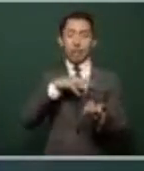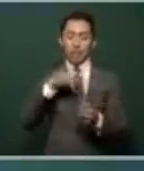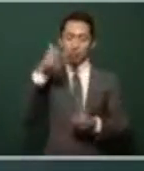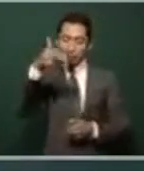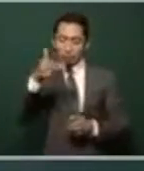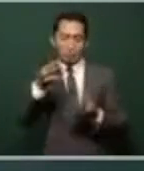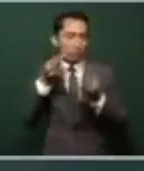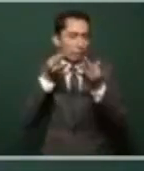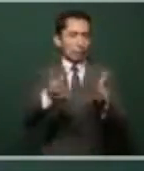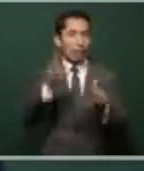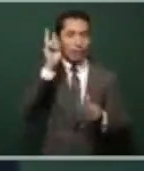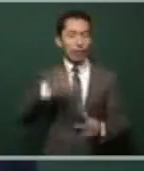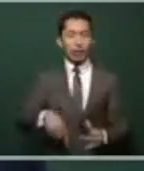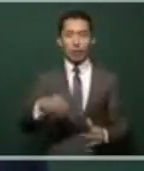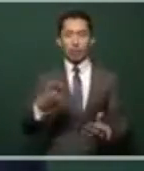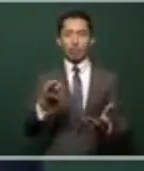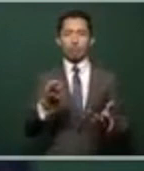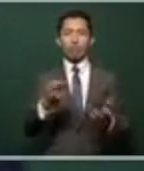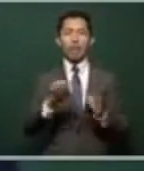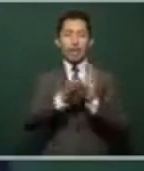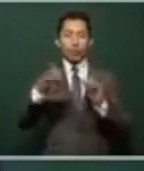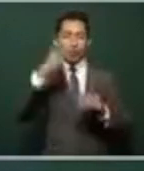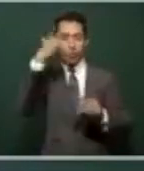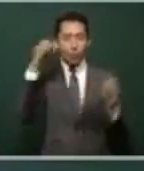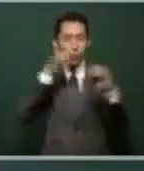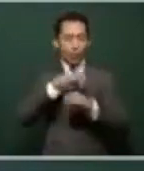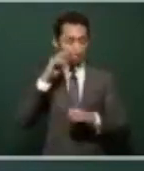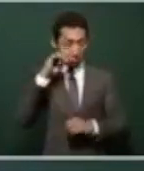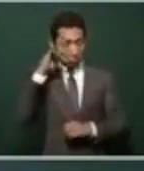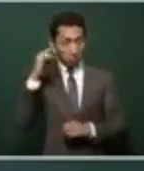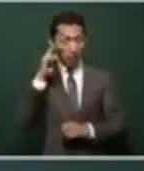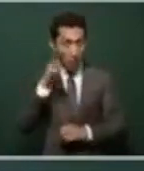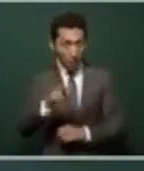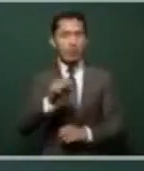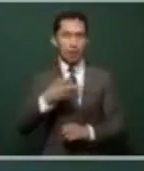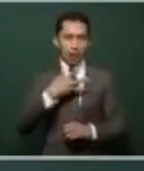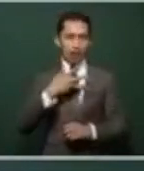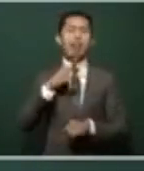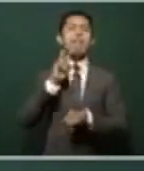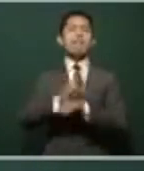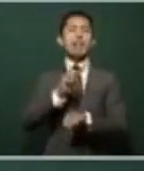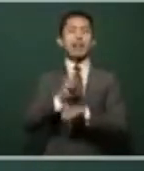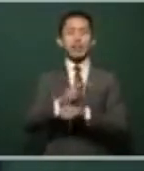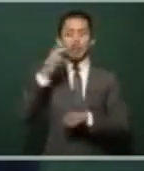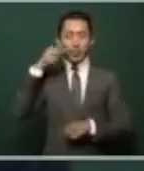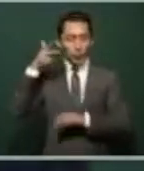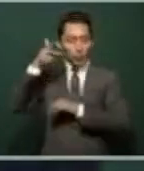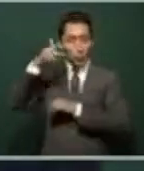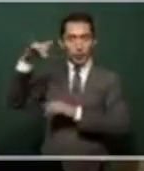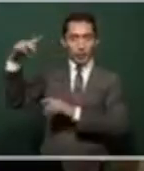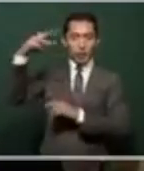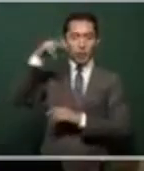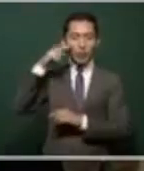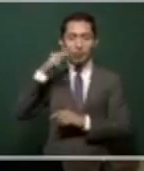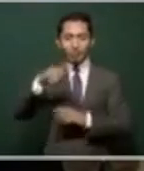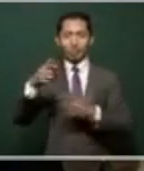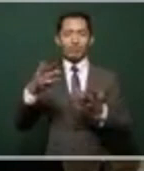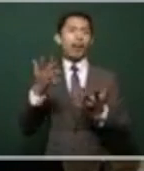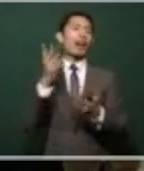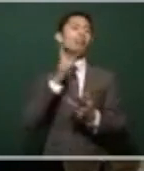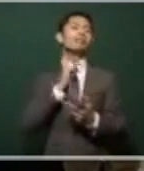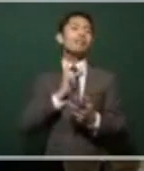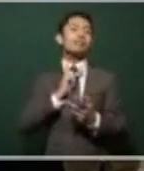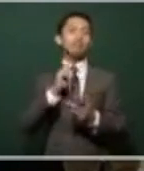e infrarroja que coadyuva con el gobierno de la República en la vigilancia de los ductos de Pemex, y que se